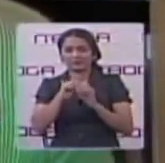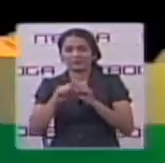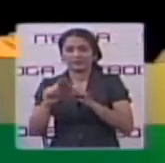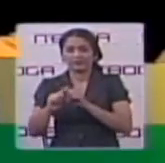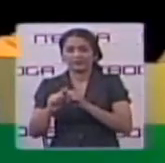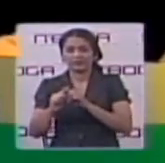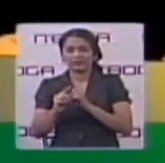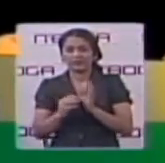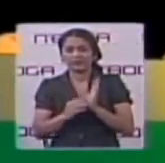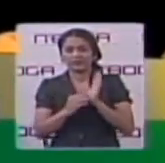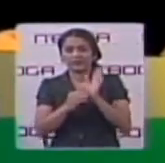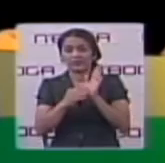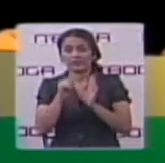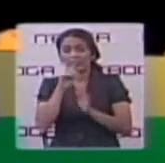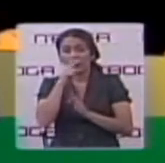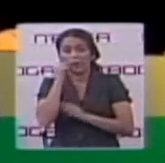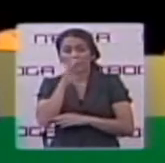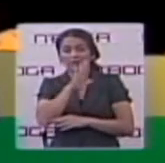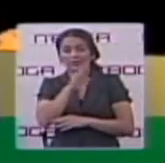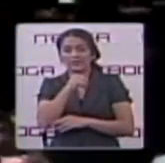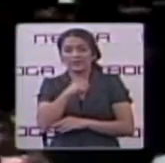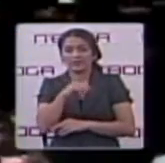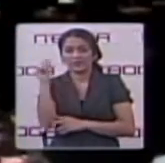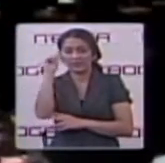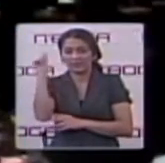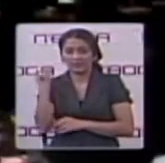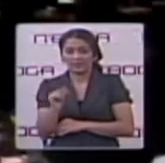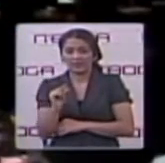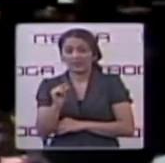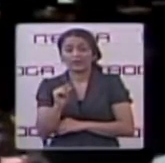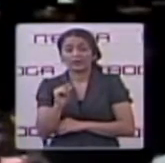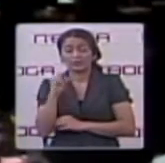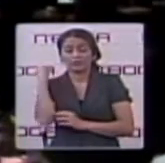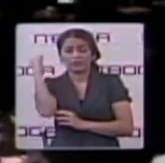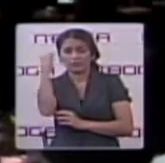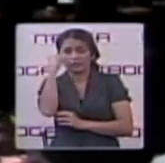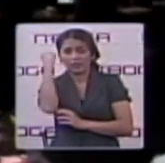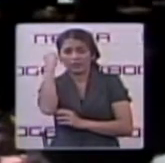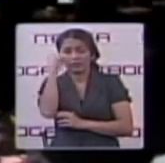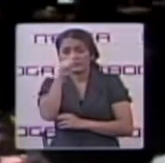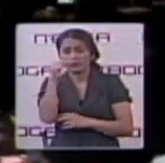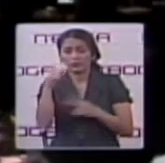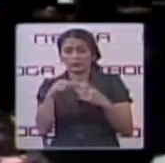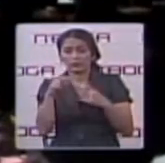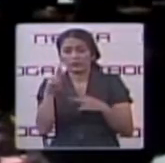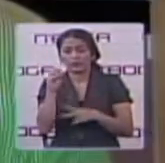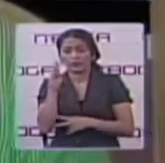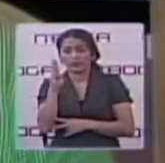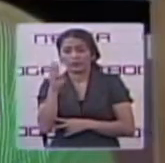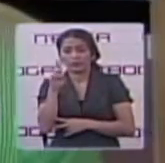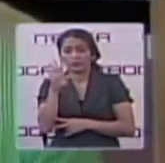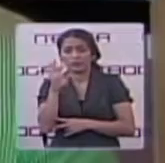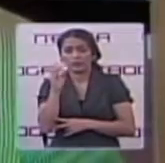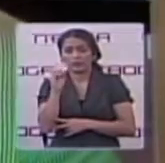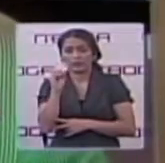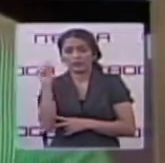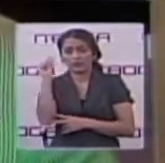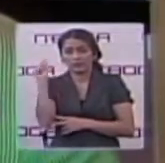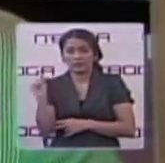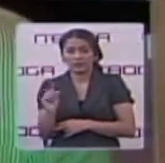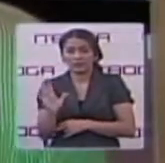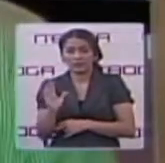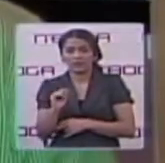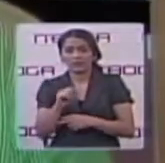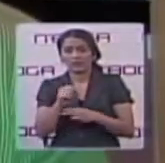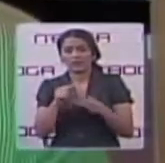internacional, Francesco Cavaglioni, italiano, uno de los mixólogos también más grandes que existen. Estuvo Roberto Rabotti, uno de los cocineros italianos en el país, José León, un